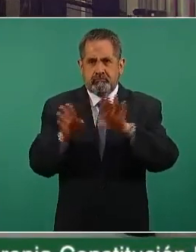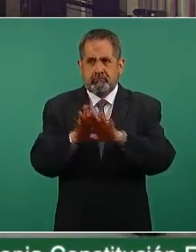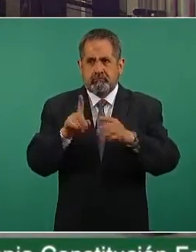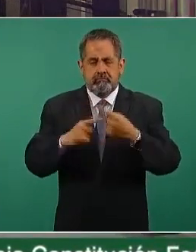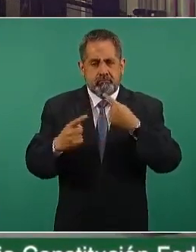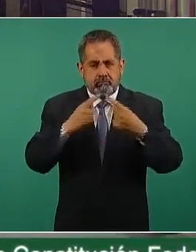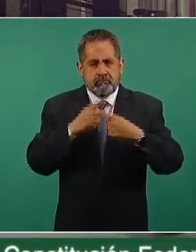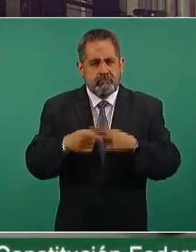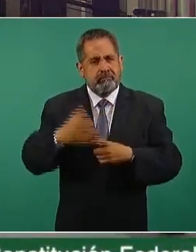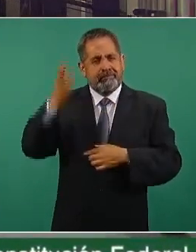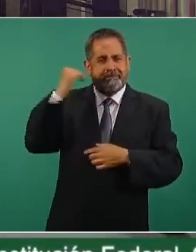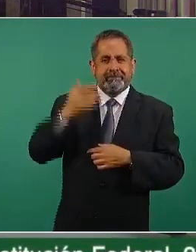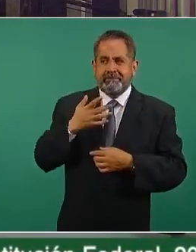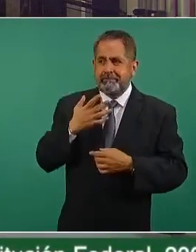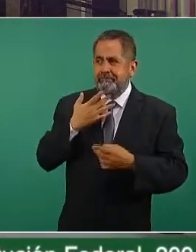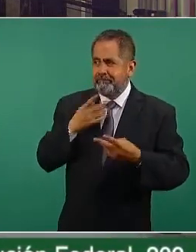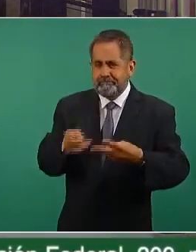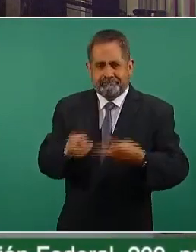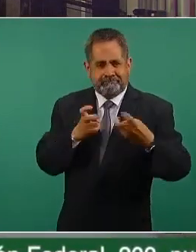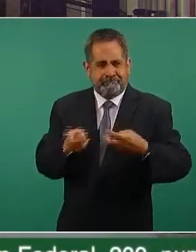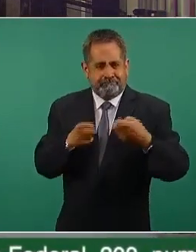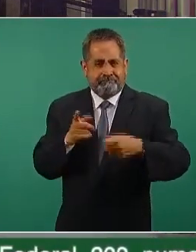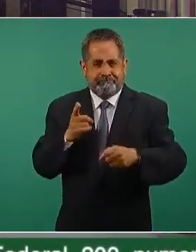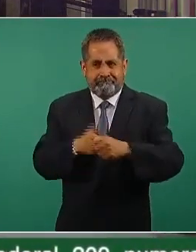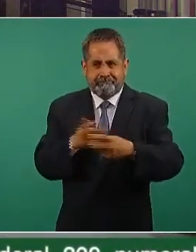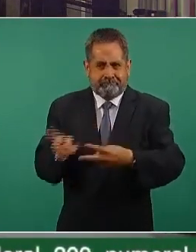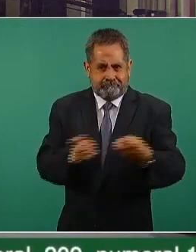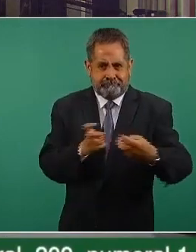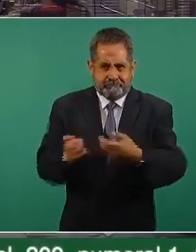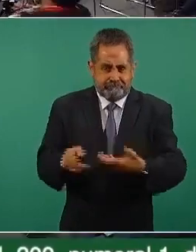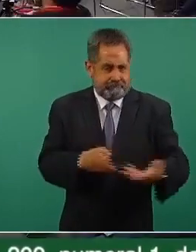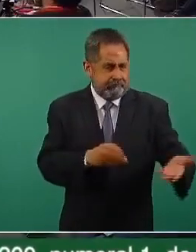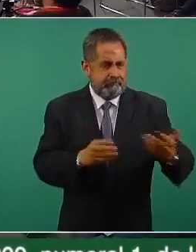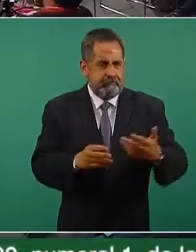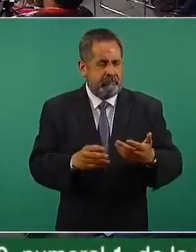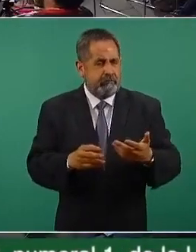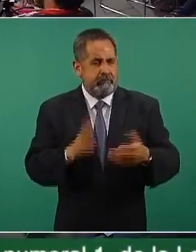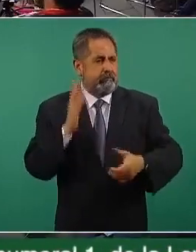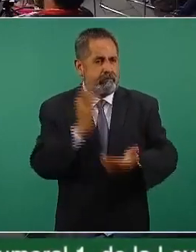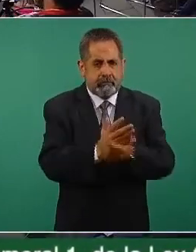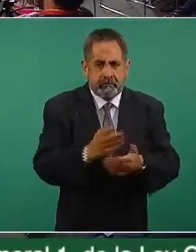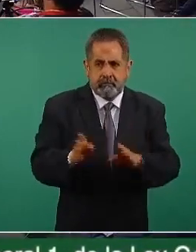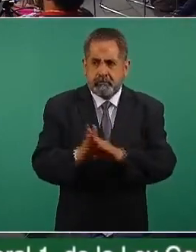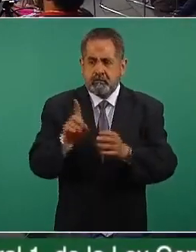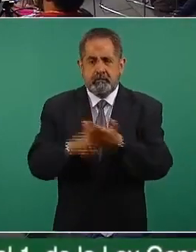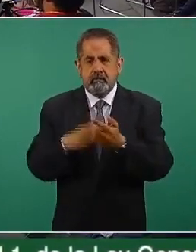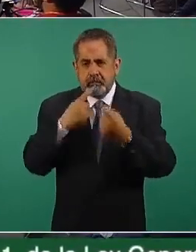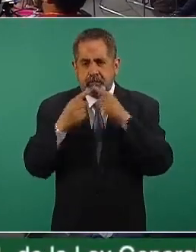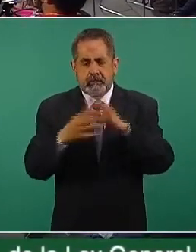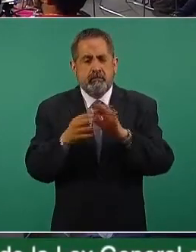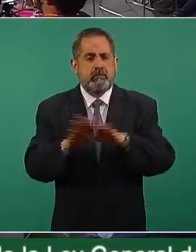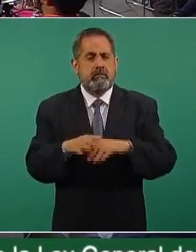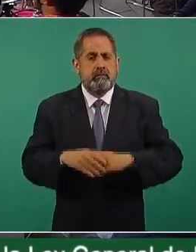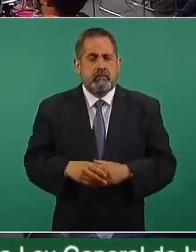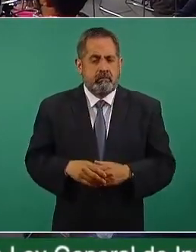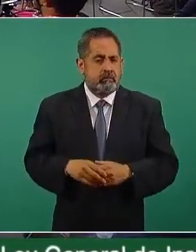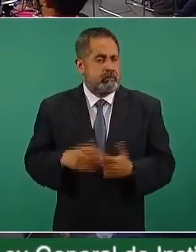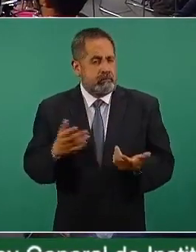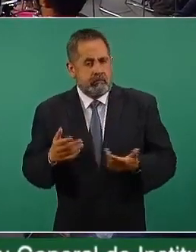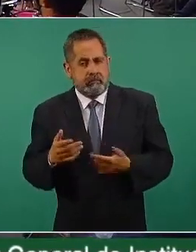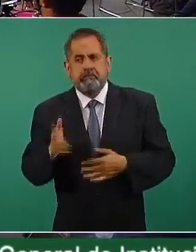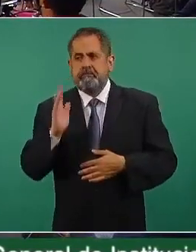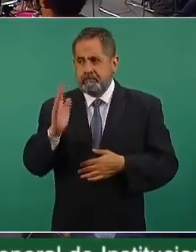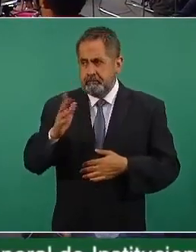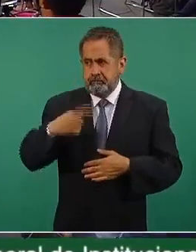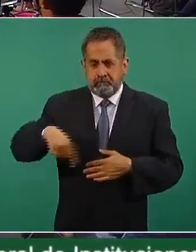este huachicoleo ahora están, trasladando sus actividades a este tipo de contrabando, sí, a través de aduanas y puertos. Que